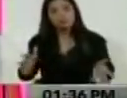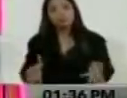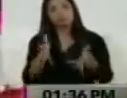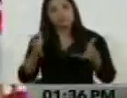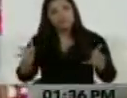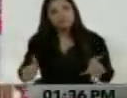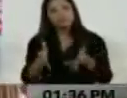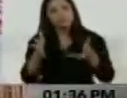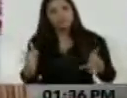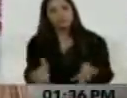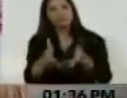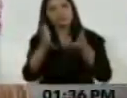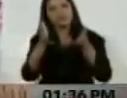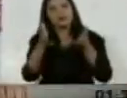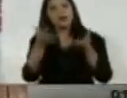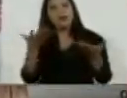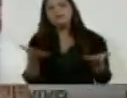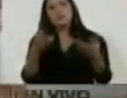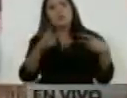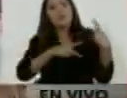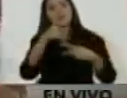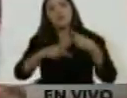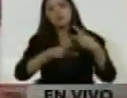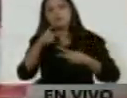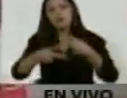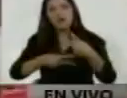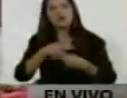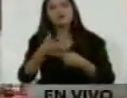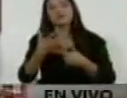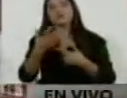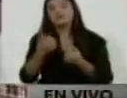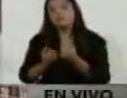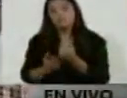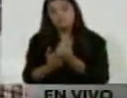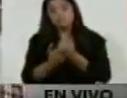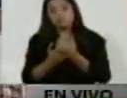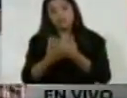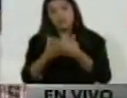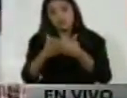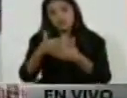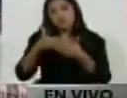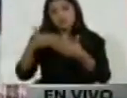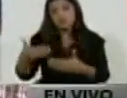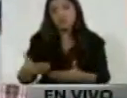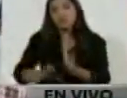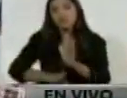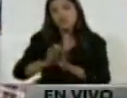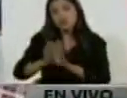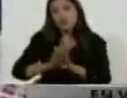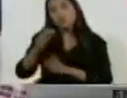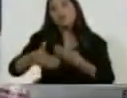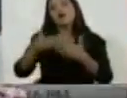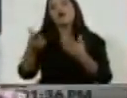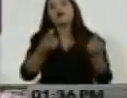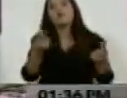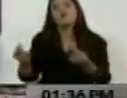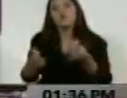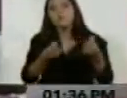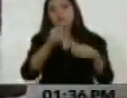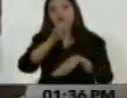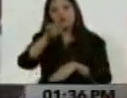impulsarnos hacia ir a un proceso sostenido de recuperación de la economía